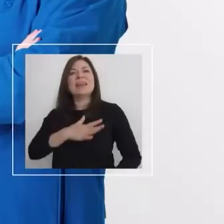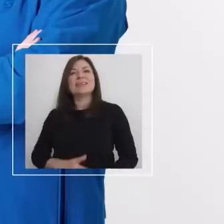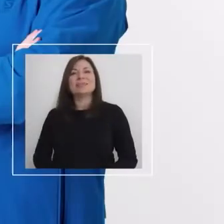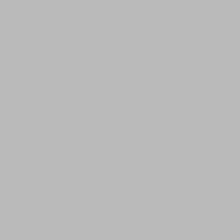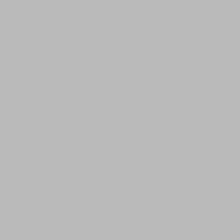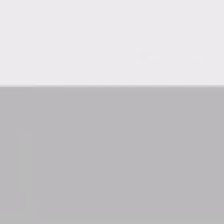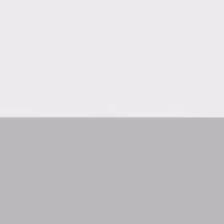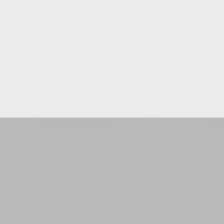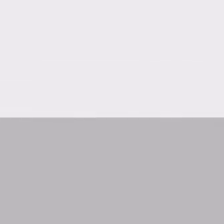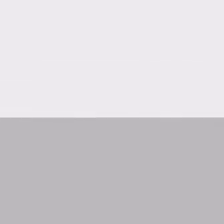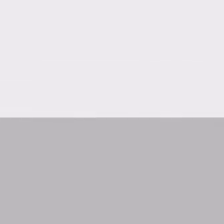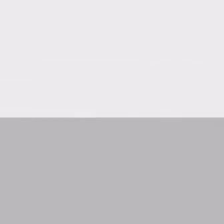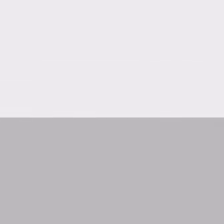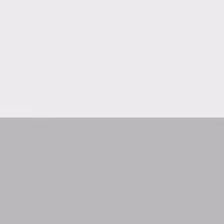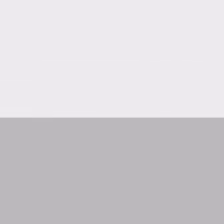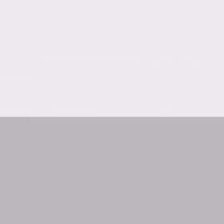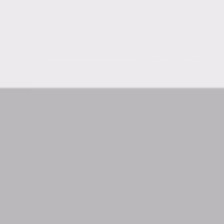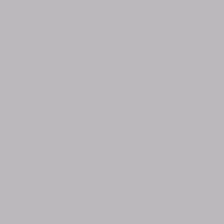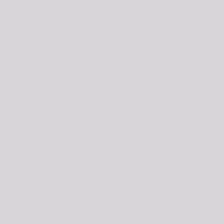Atrévete, Chile.